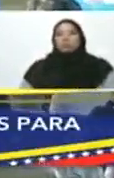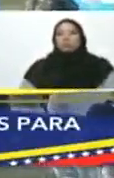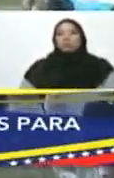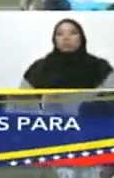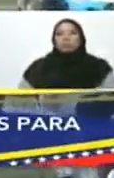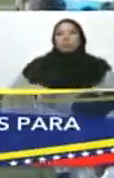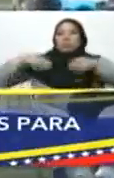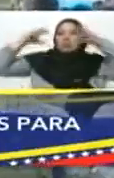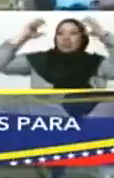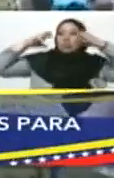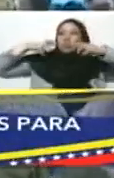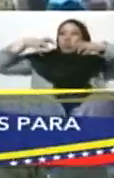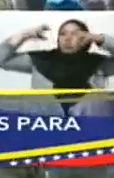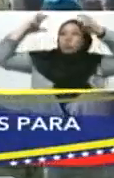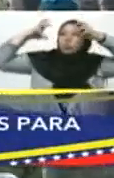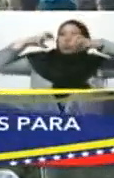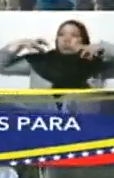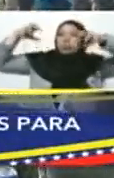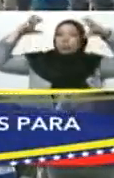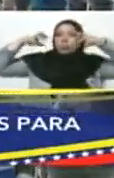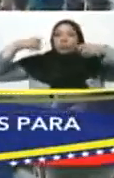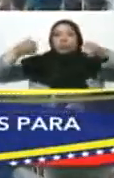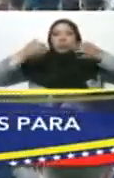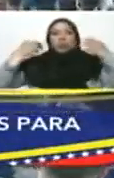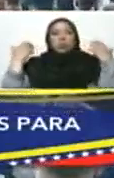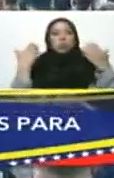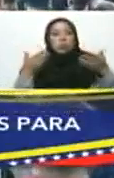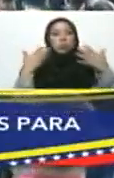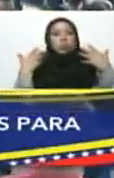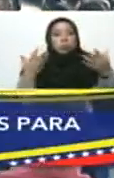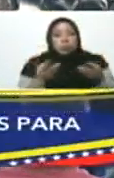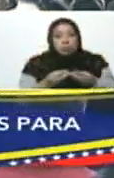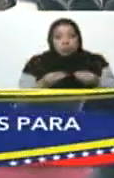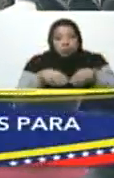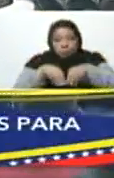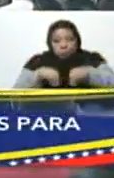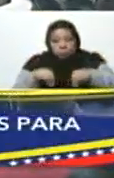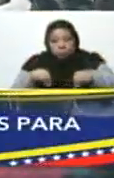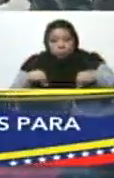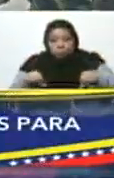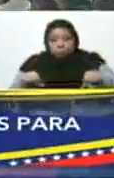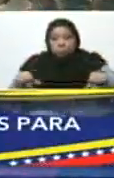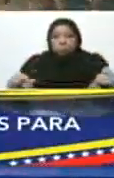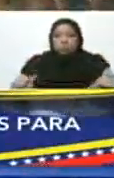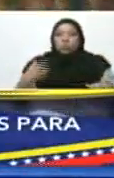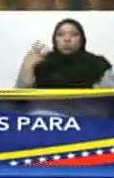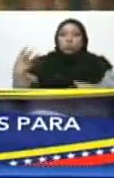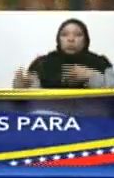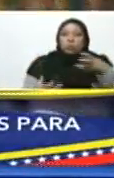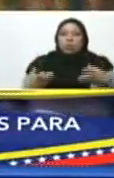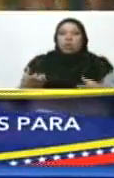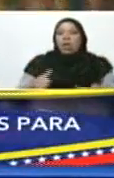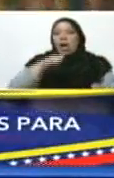Lluvias extremas, calor y sequía extrema, calentamiento de los